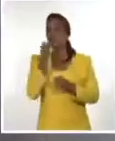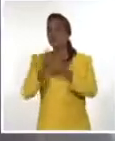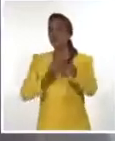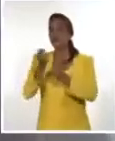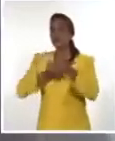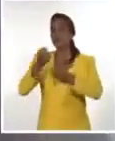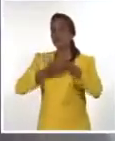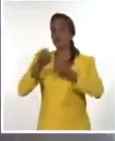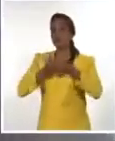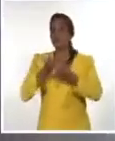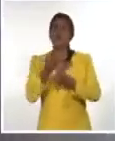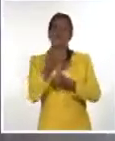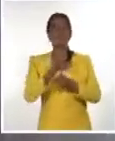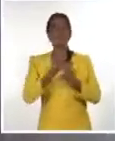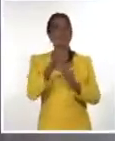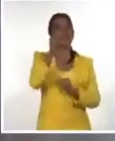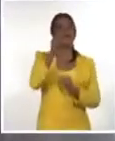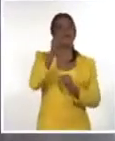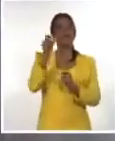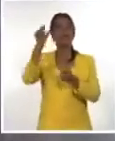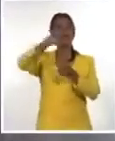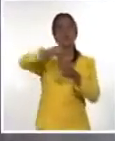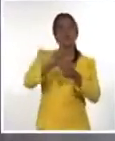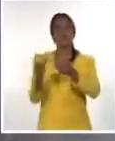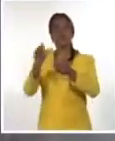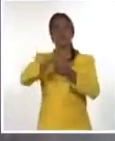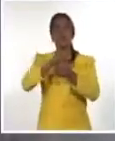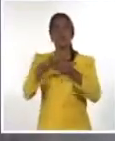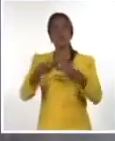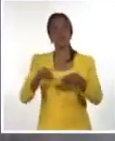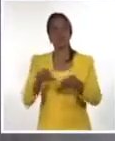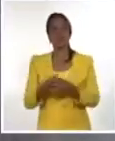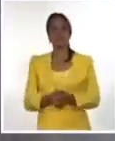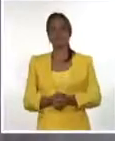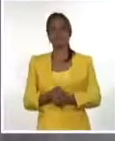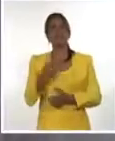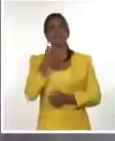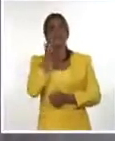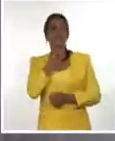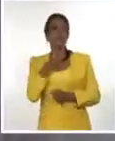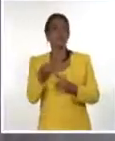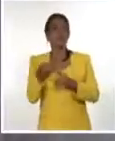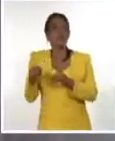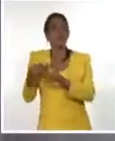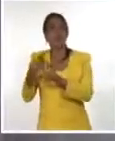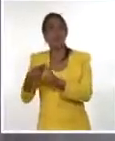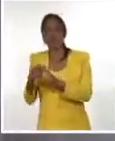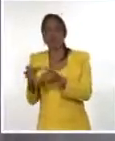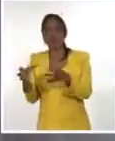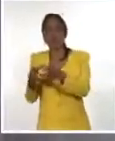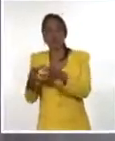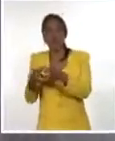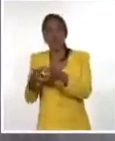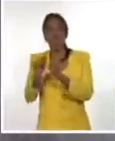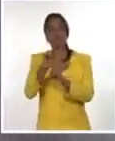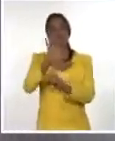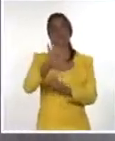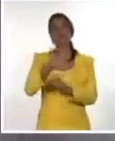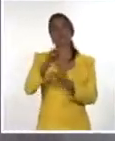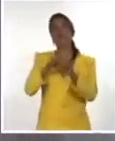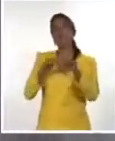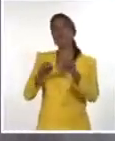dígase formato 1 litro y envasado de bolsa flexible. Además tenemos un plus envasando 5 litros que lo venimos haciendo desde